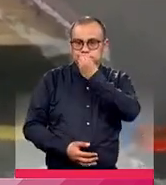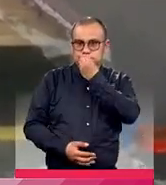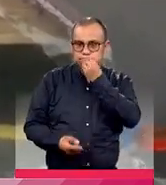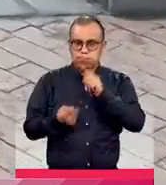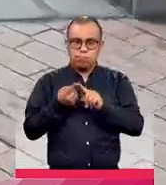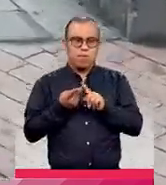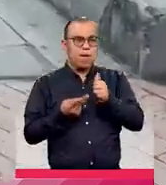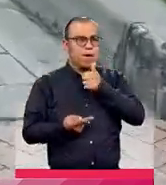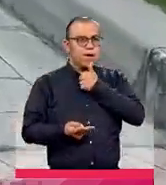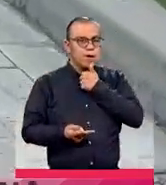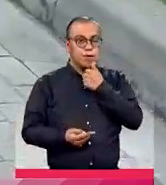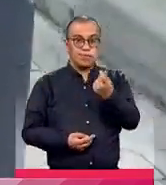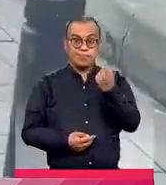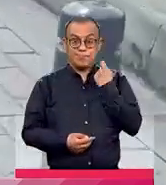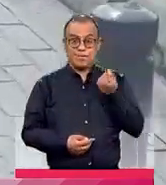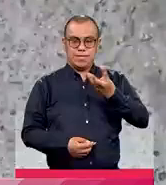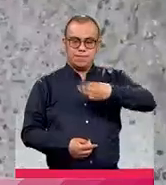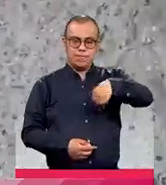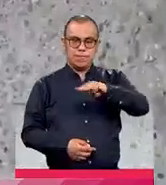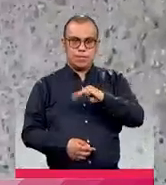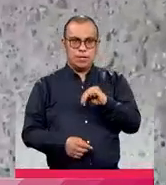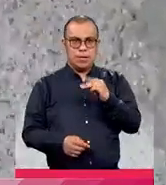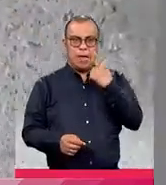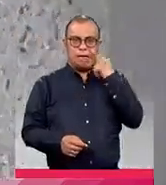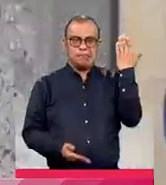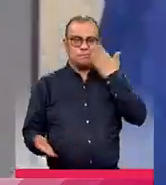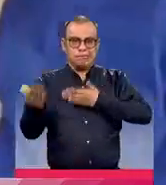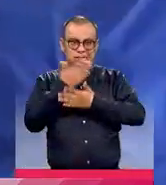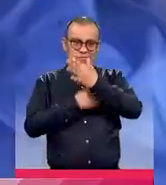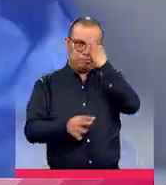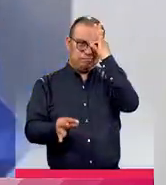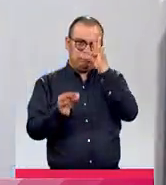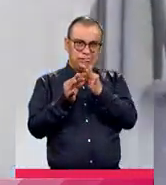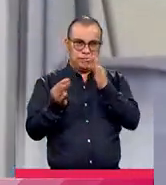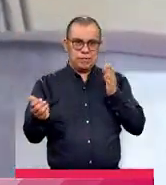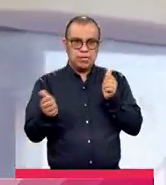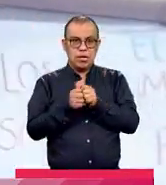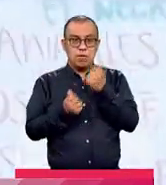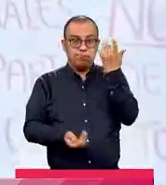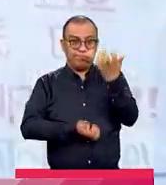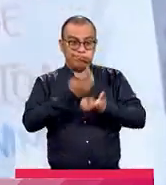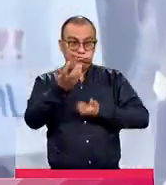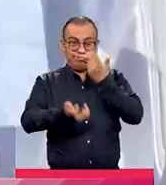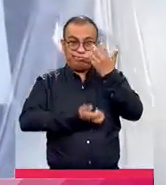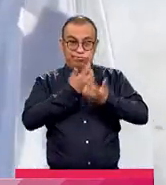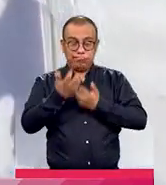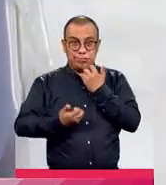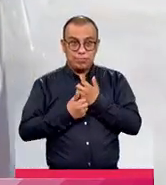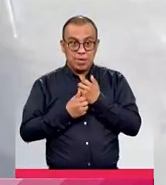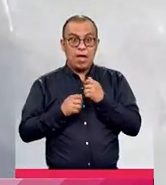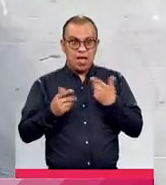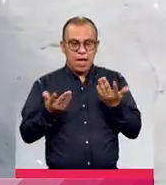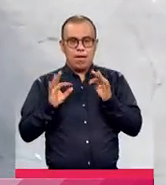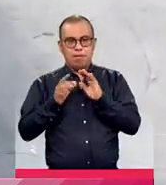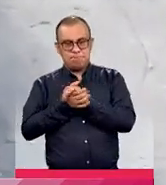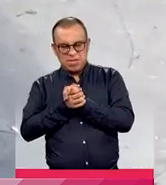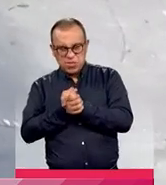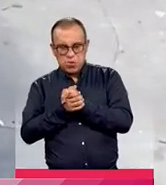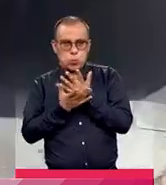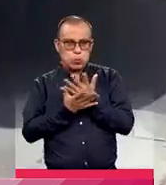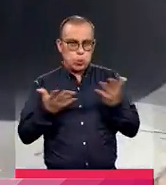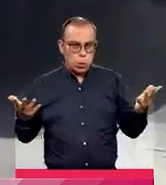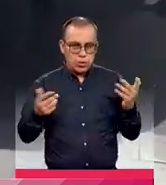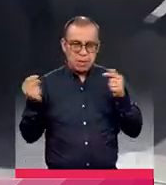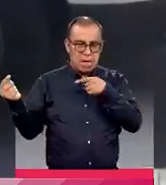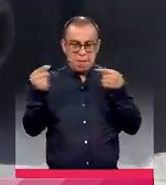el agua. El pasado miércoles el negro tuvo una prueba de fidelidad. El CAI fue incendiado poniendo en juego la vida de sus amigos y, a pesar del ruido